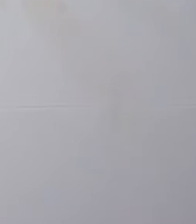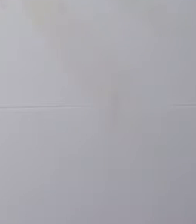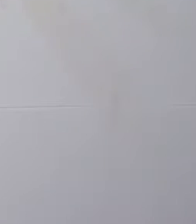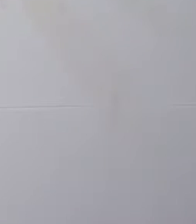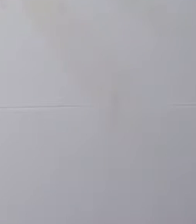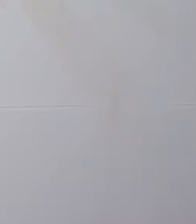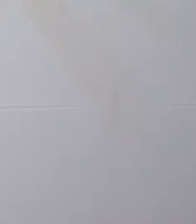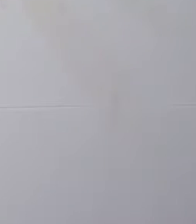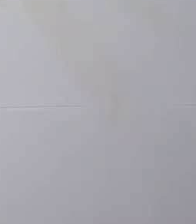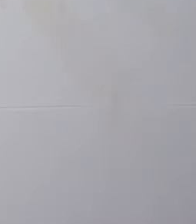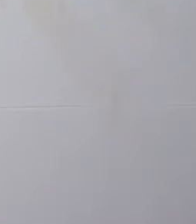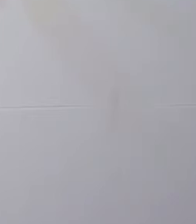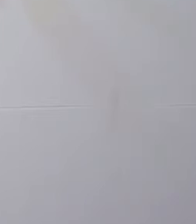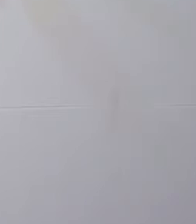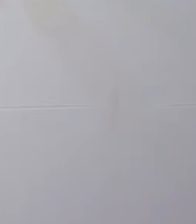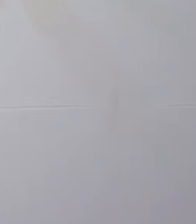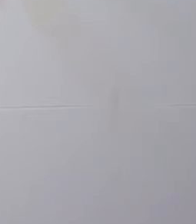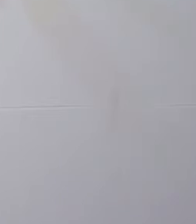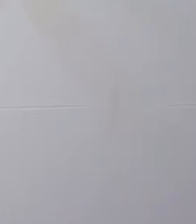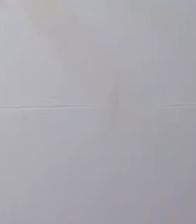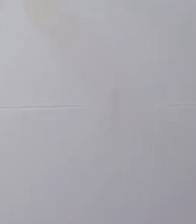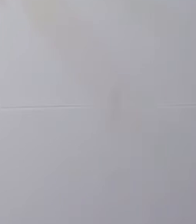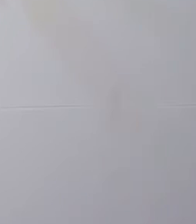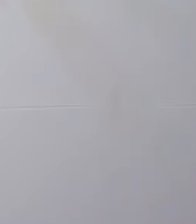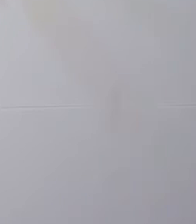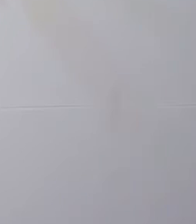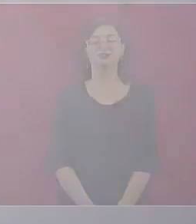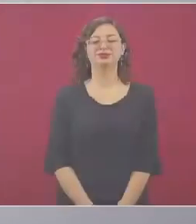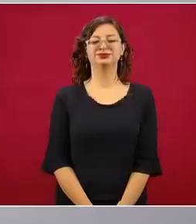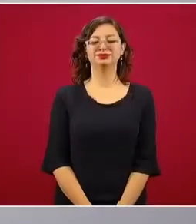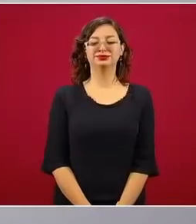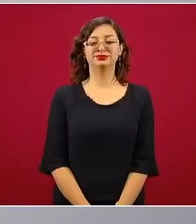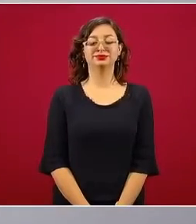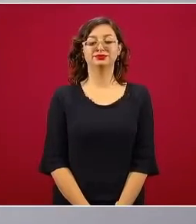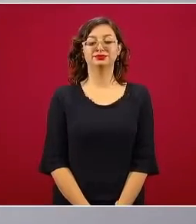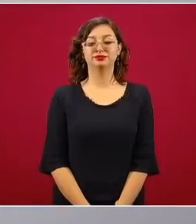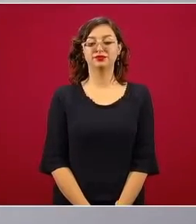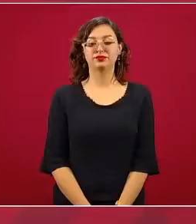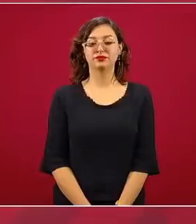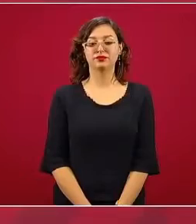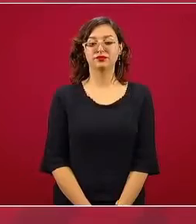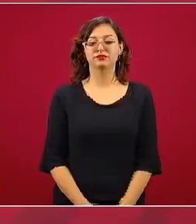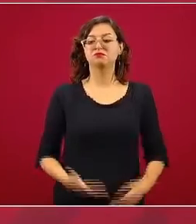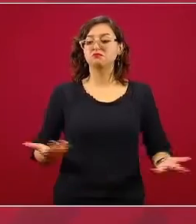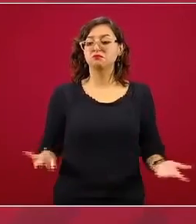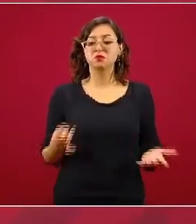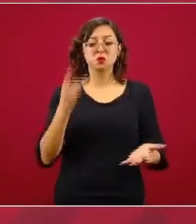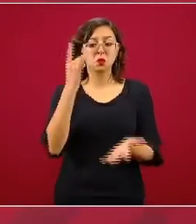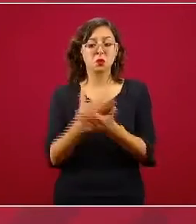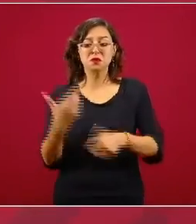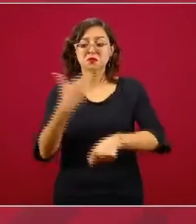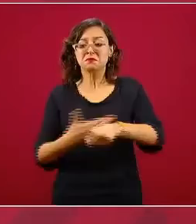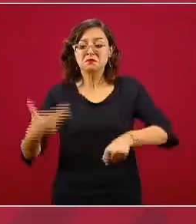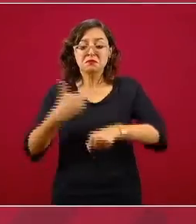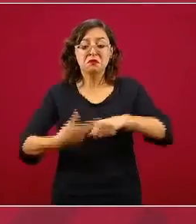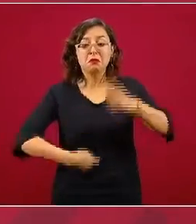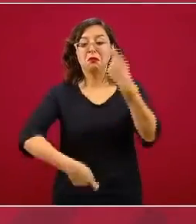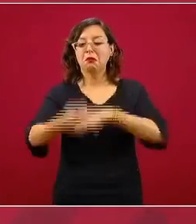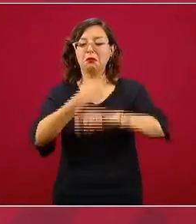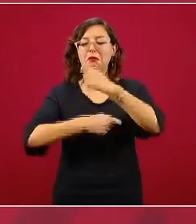una empresa, a quién le iban a dar un banco. Era nada más cumplir con la